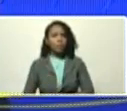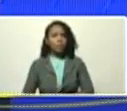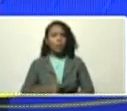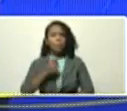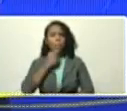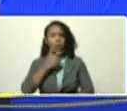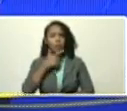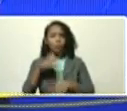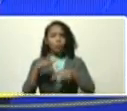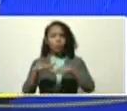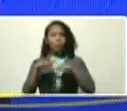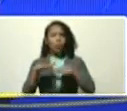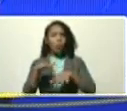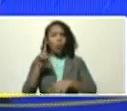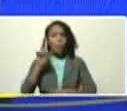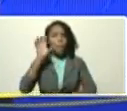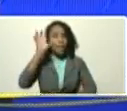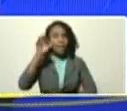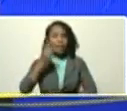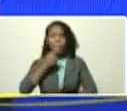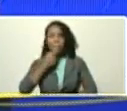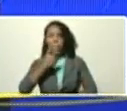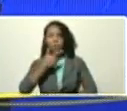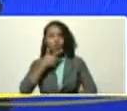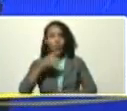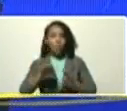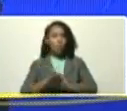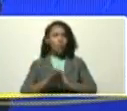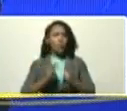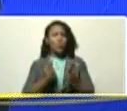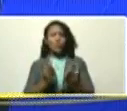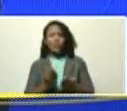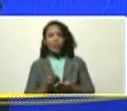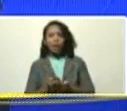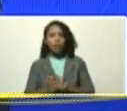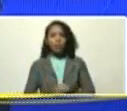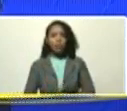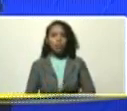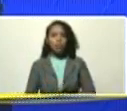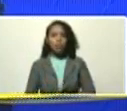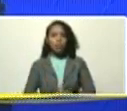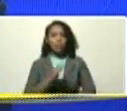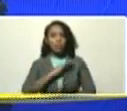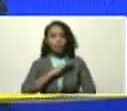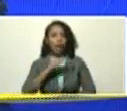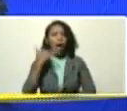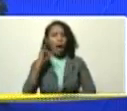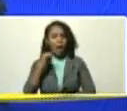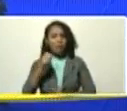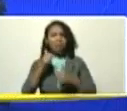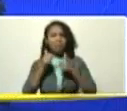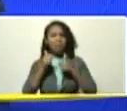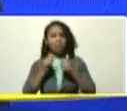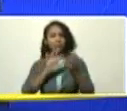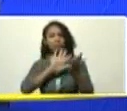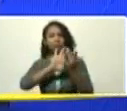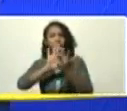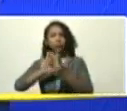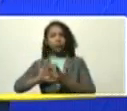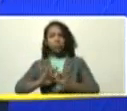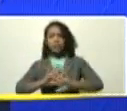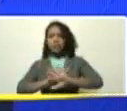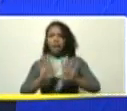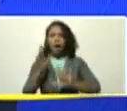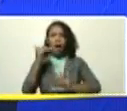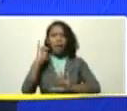bonita, hermosa, uno de los países más hermosos del mundo. Tenemos una buena conexión. Ya tenemos